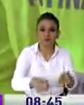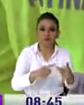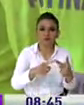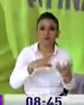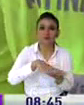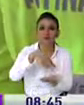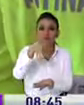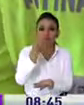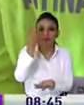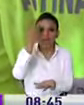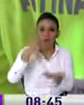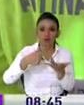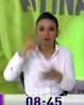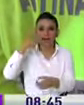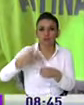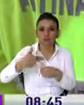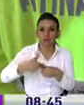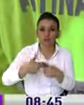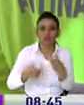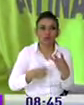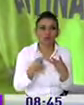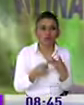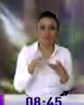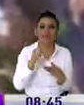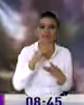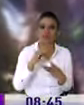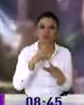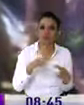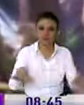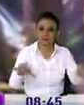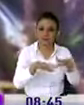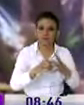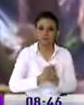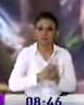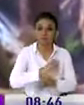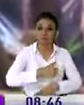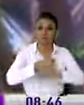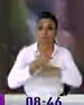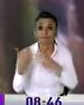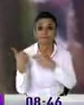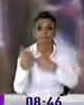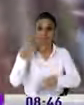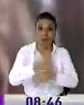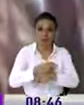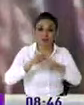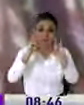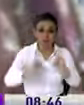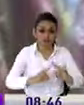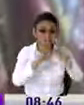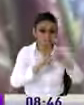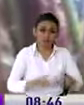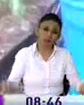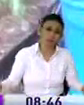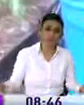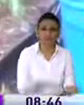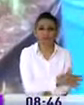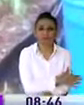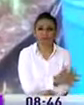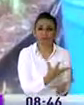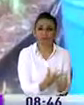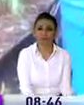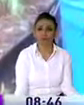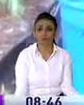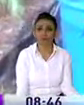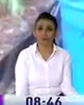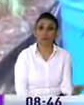había combustible como es gasolina y acetonas. La autoridad competente dispuso la destrucción de toda la infraestructura. Se trataría de una